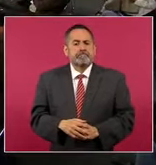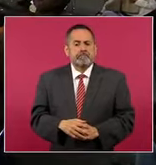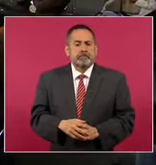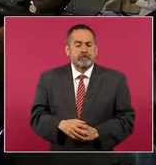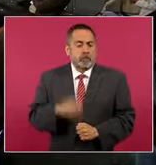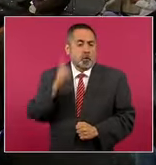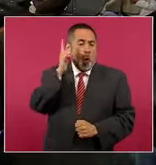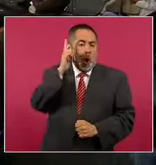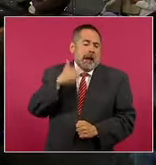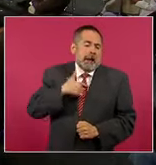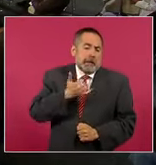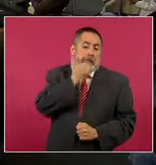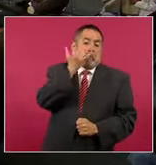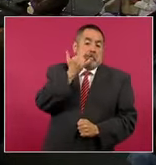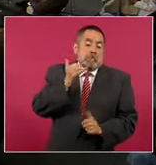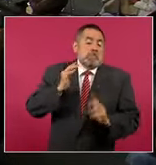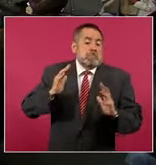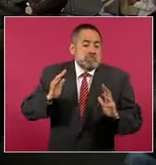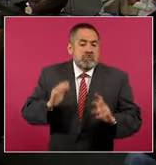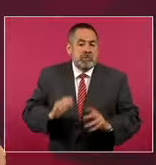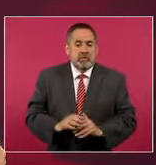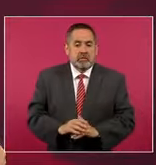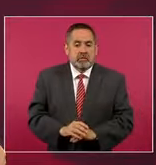ojalá y me equivoque, ¿no?